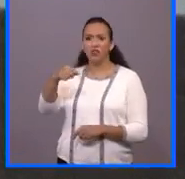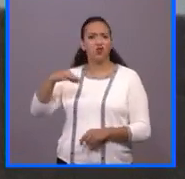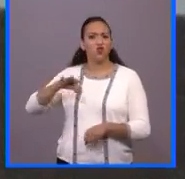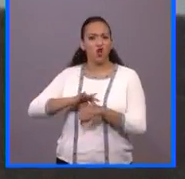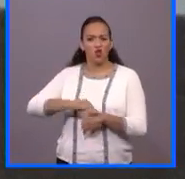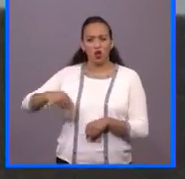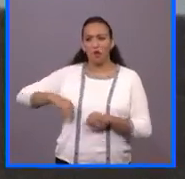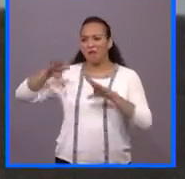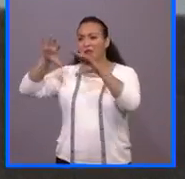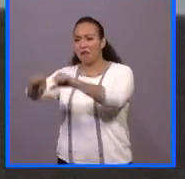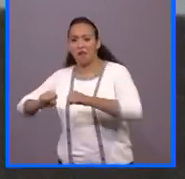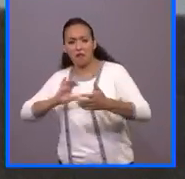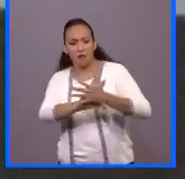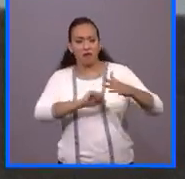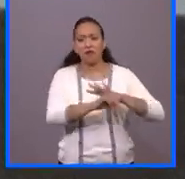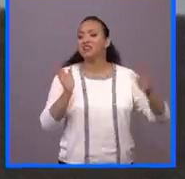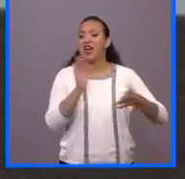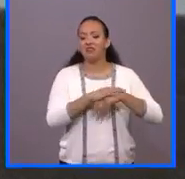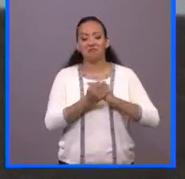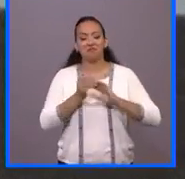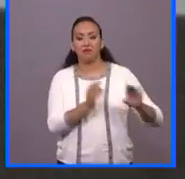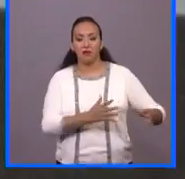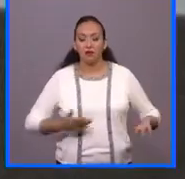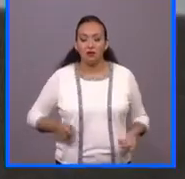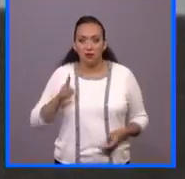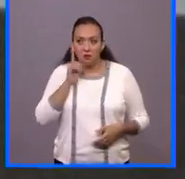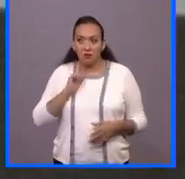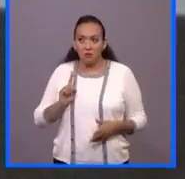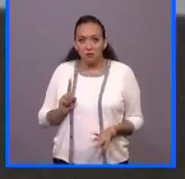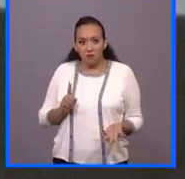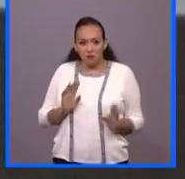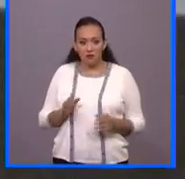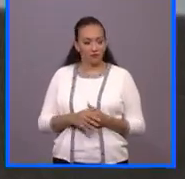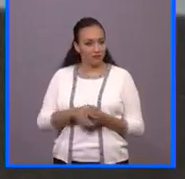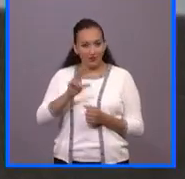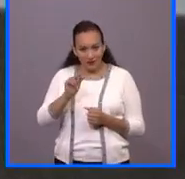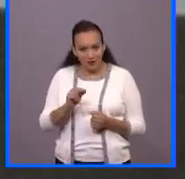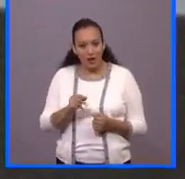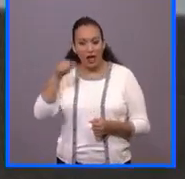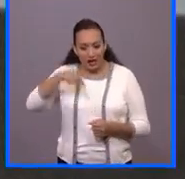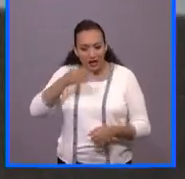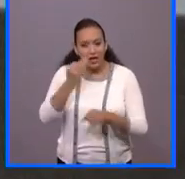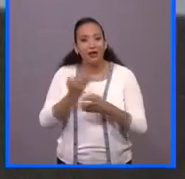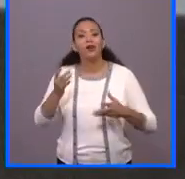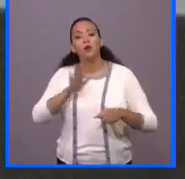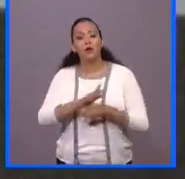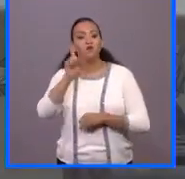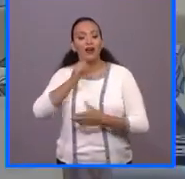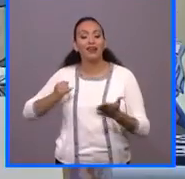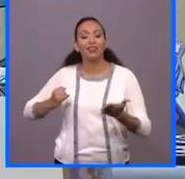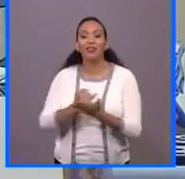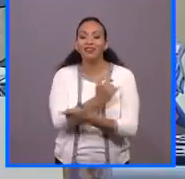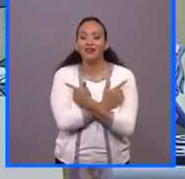esta estructura reconozcamos la agencia que tienen las mujeres y las personas gestantes para decidir cómo quieren vivir sus partos. indicaron que esta transformación